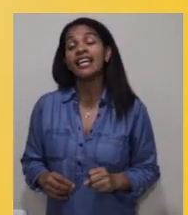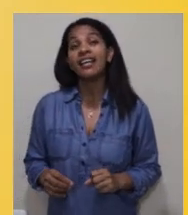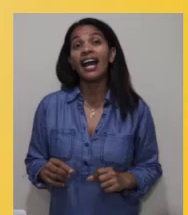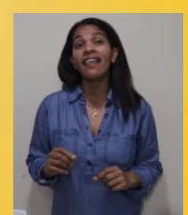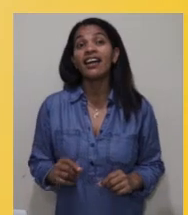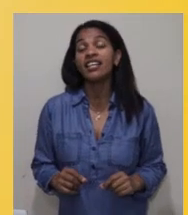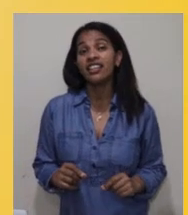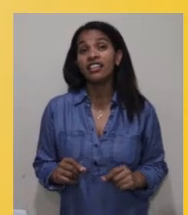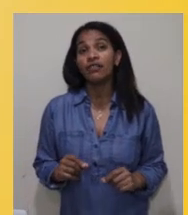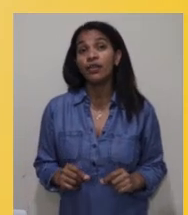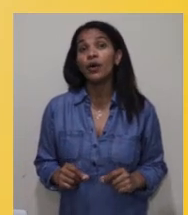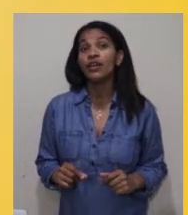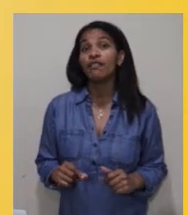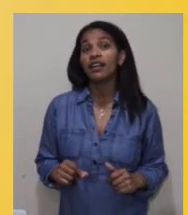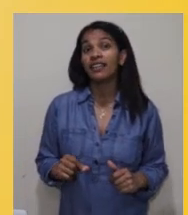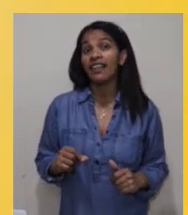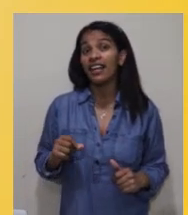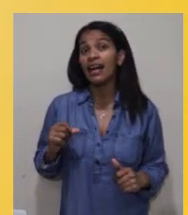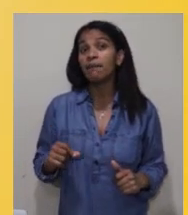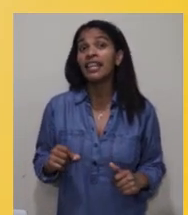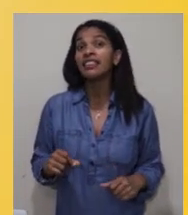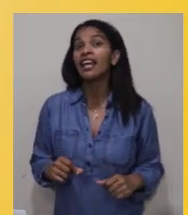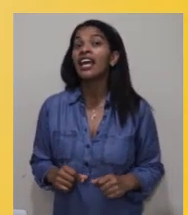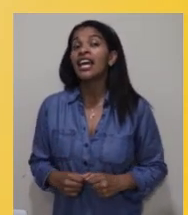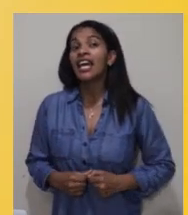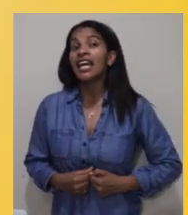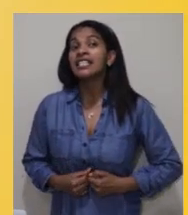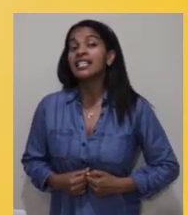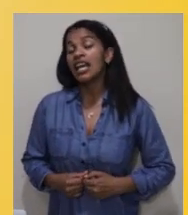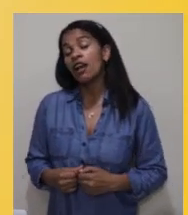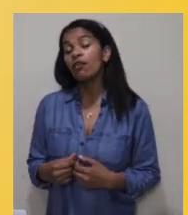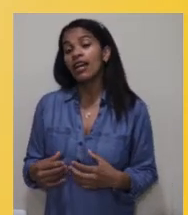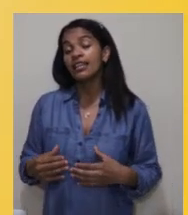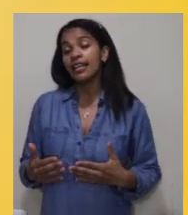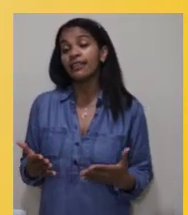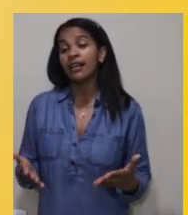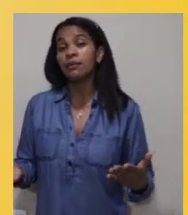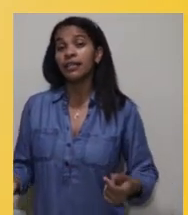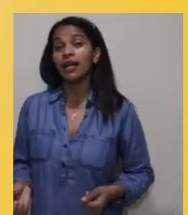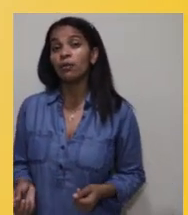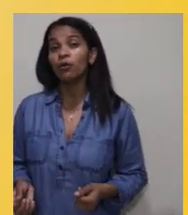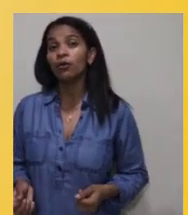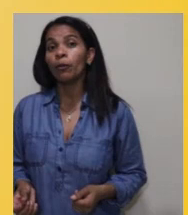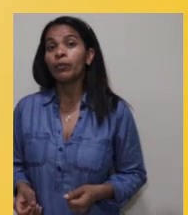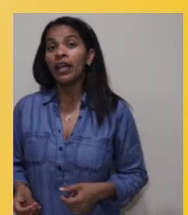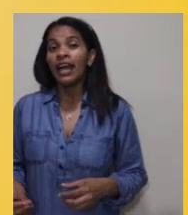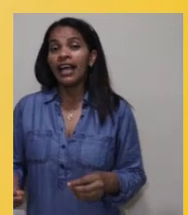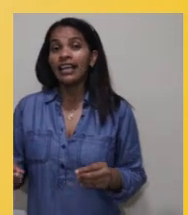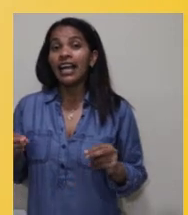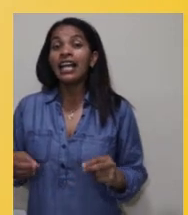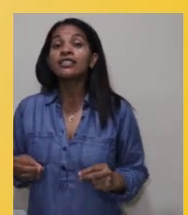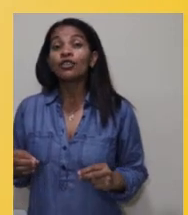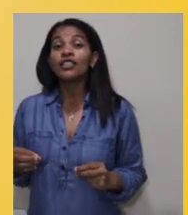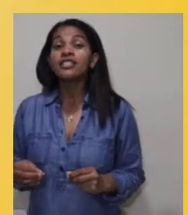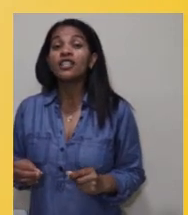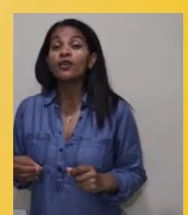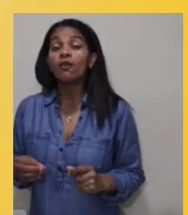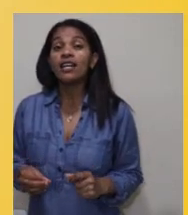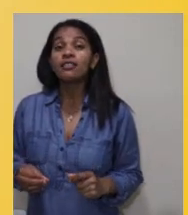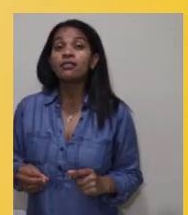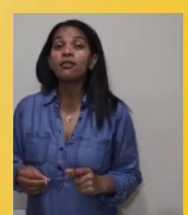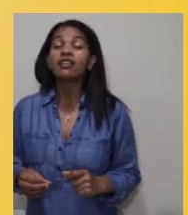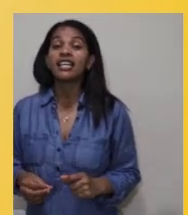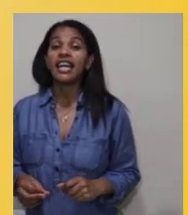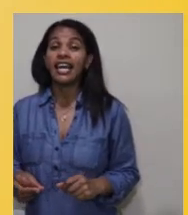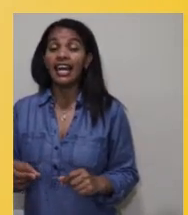base en cada individuo y verdaderamente este es lo que quiere transmitir al mundo. ¿Qué les estoy diciendo